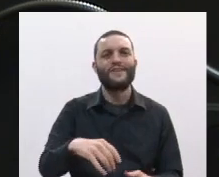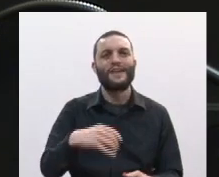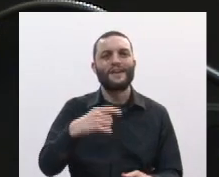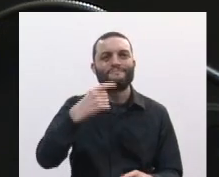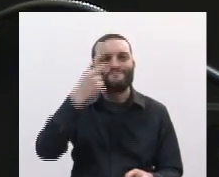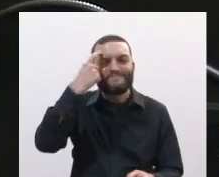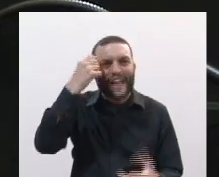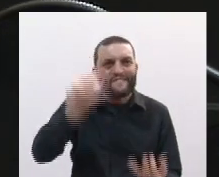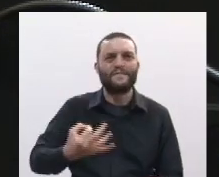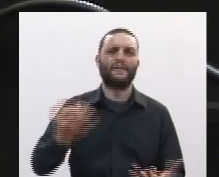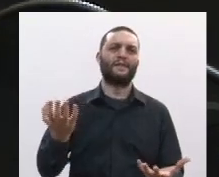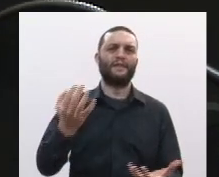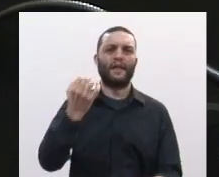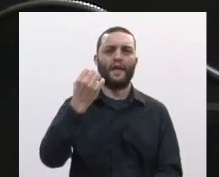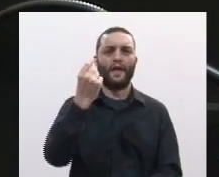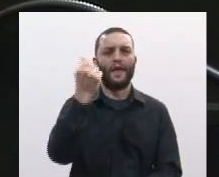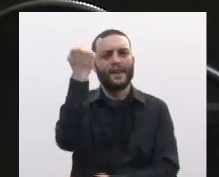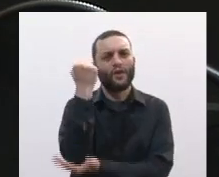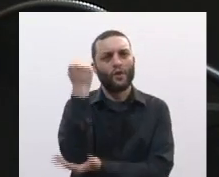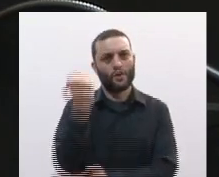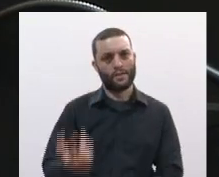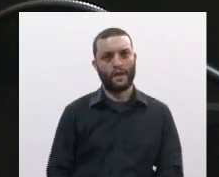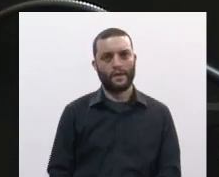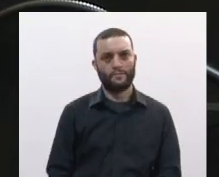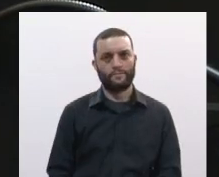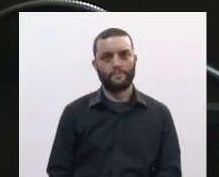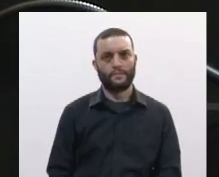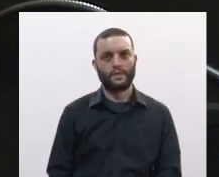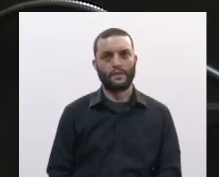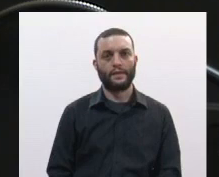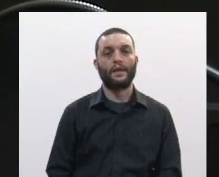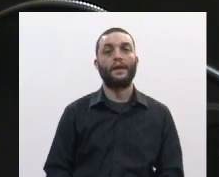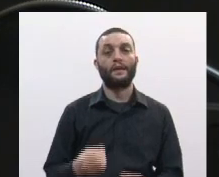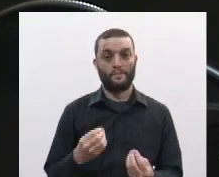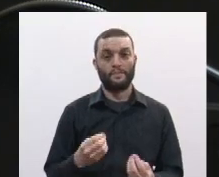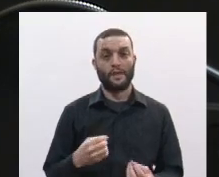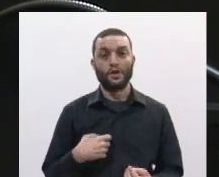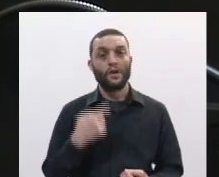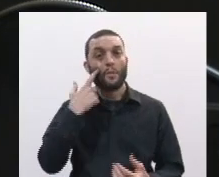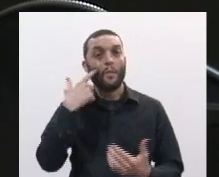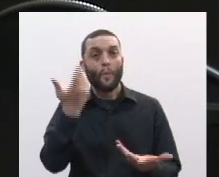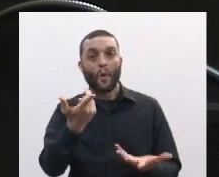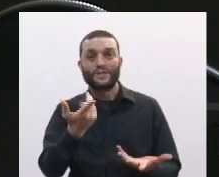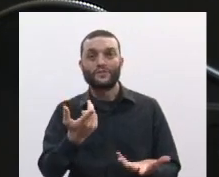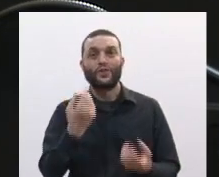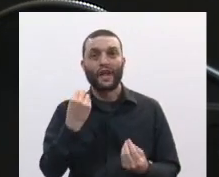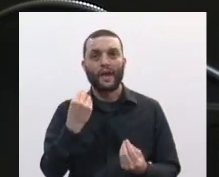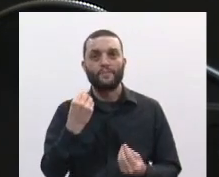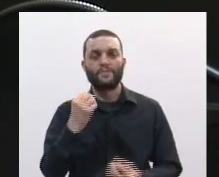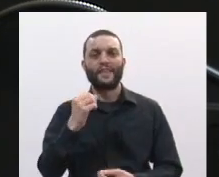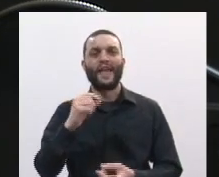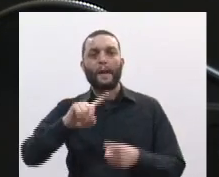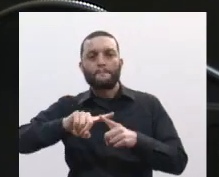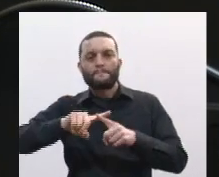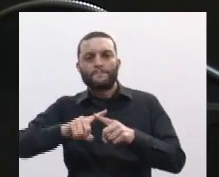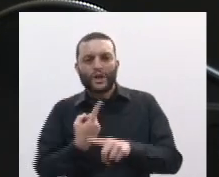que la economía condiciona la política. Y yo voy a demostrar, decía, que es al revés. La política es la que debe conducir la